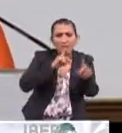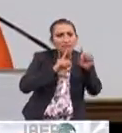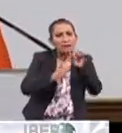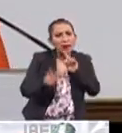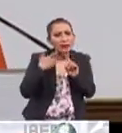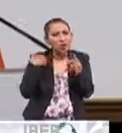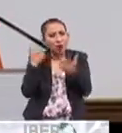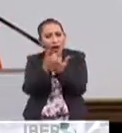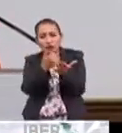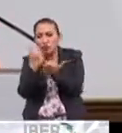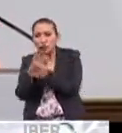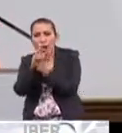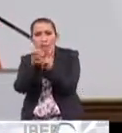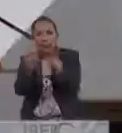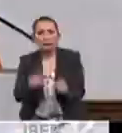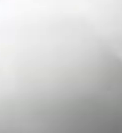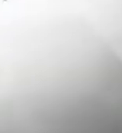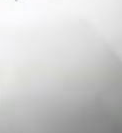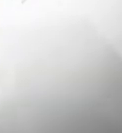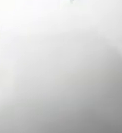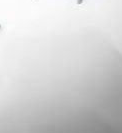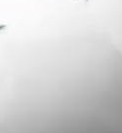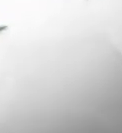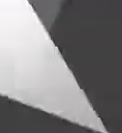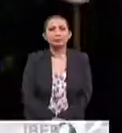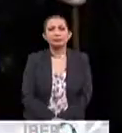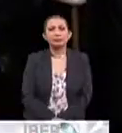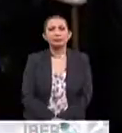diálogo, la cooperación y la paz.